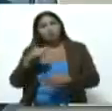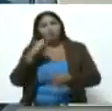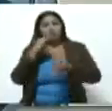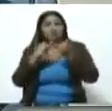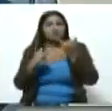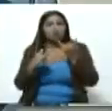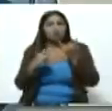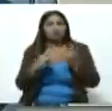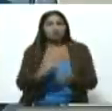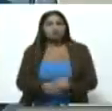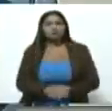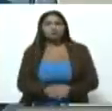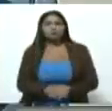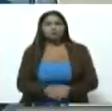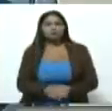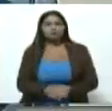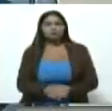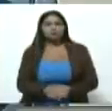audiencia.